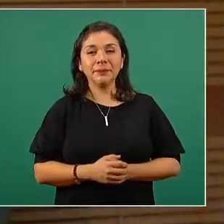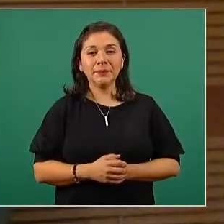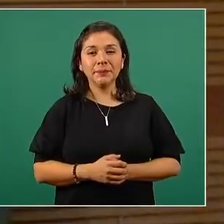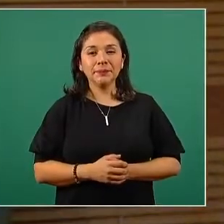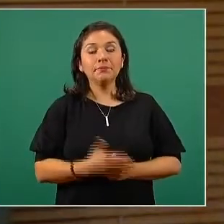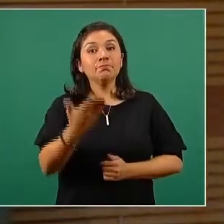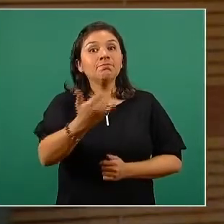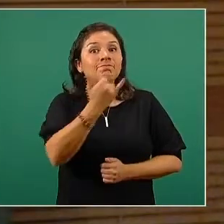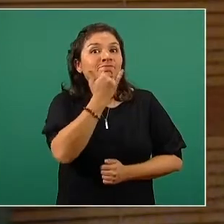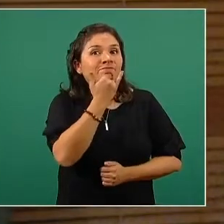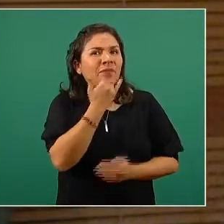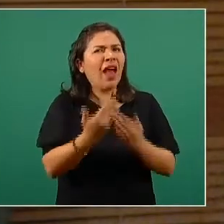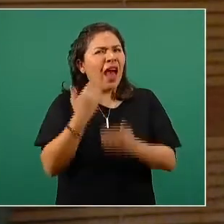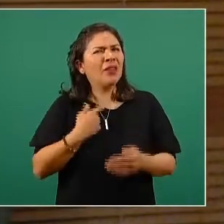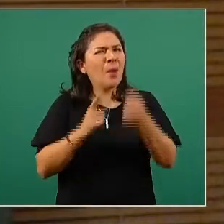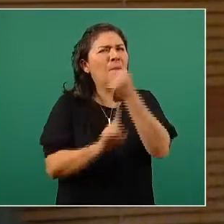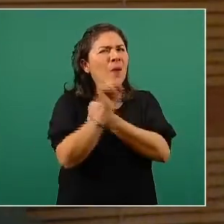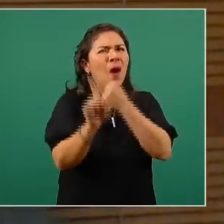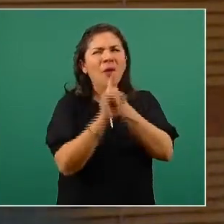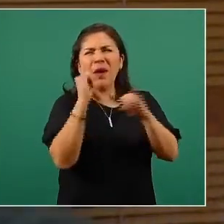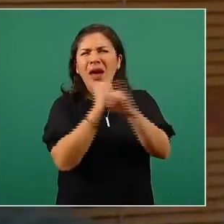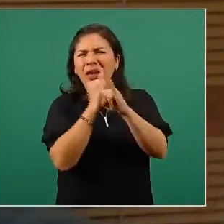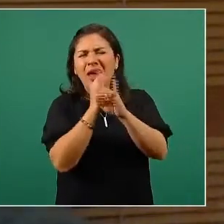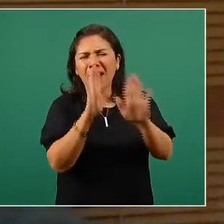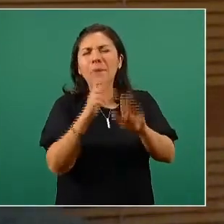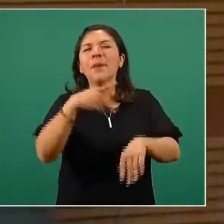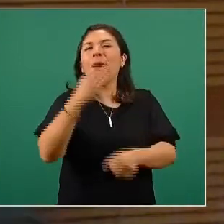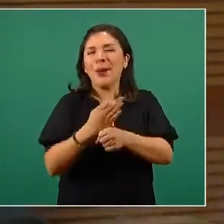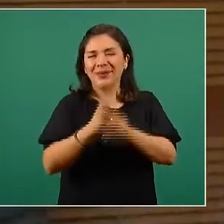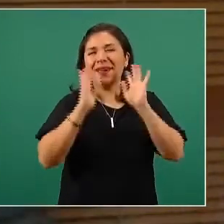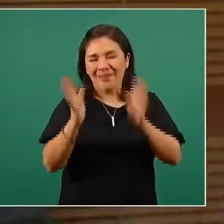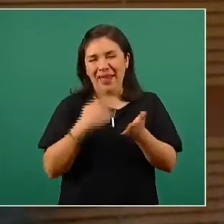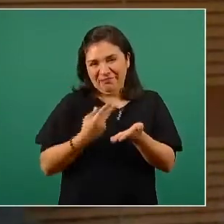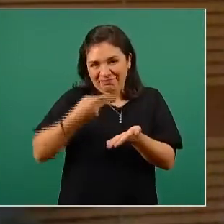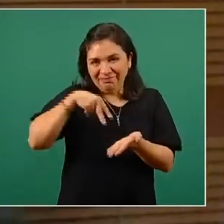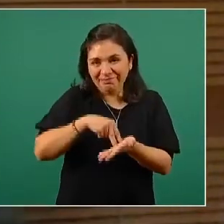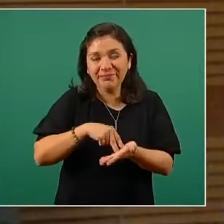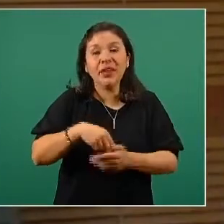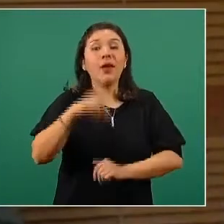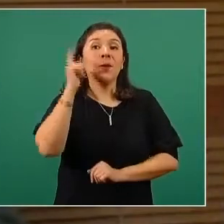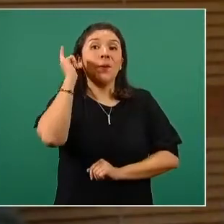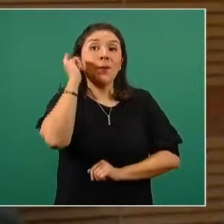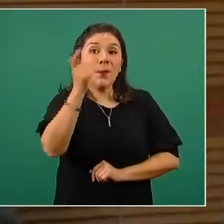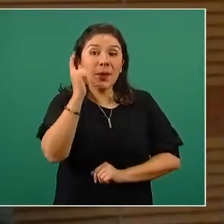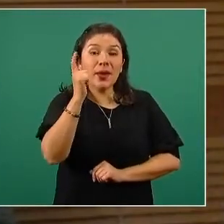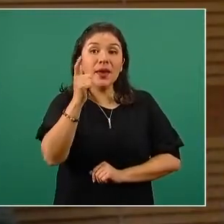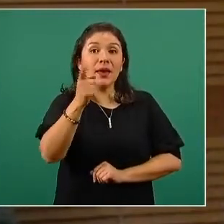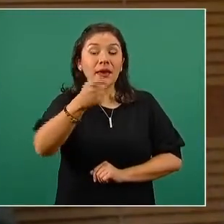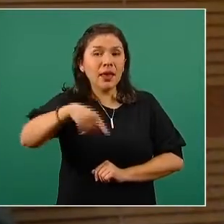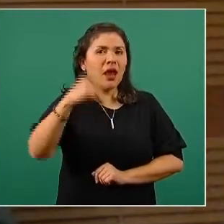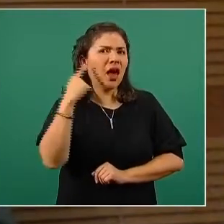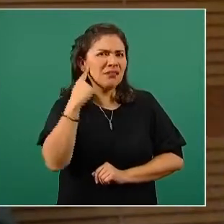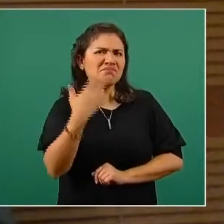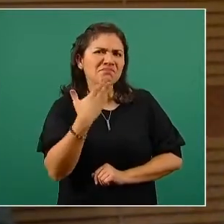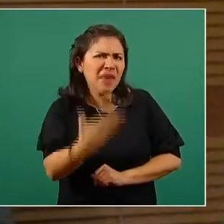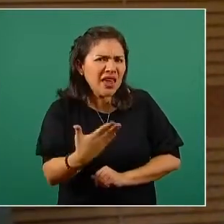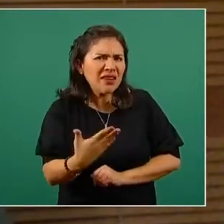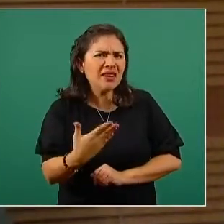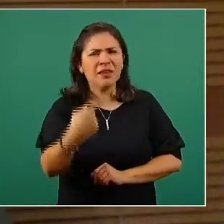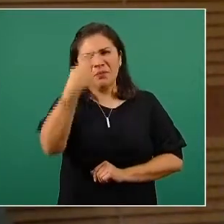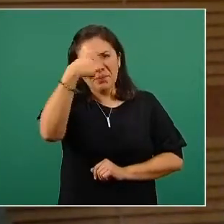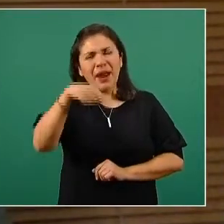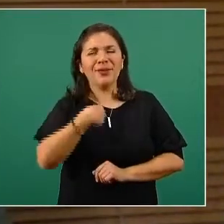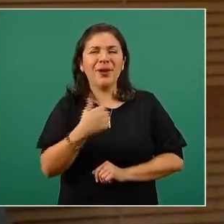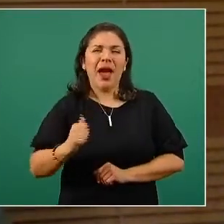Y disculpen, habíamos tenido un problema técnico, pero ya estamos aquí. Espero que se escuche bien y aprovecho